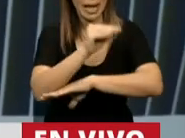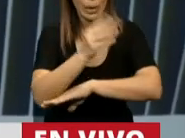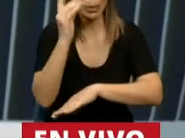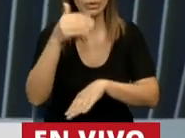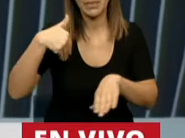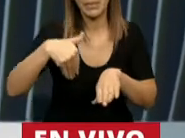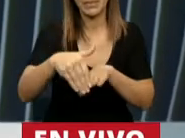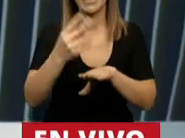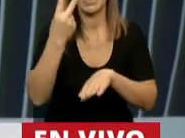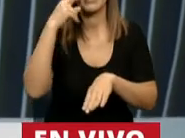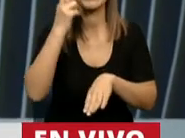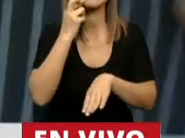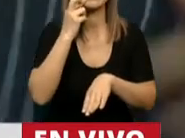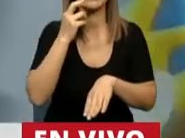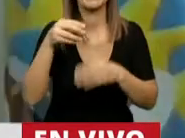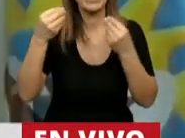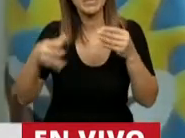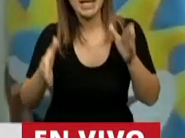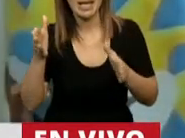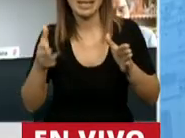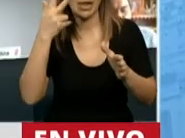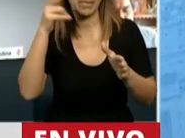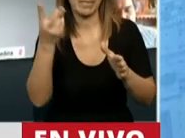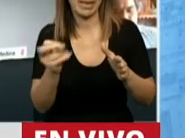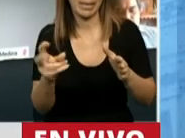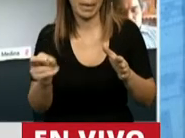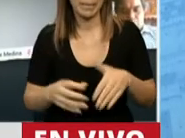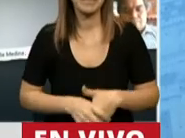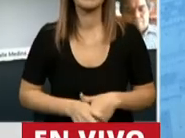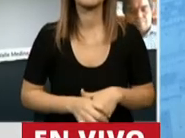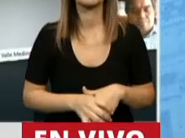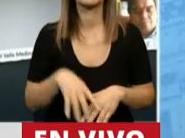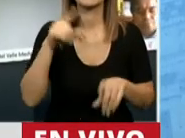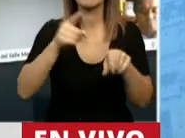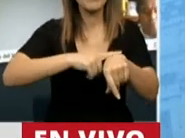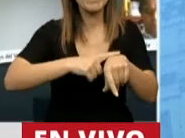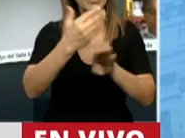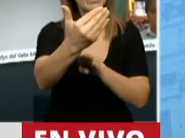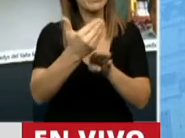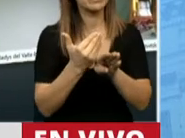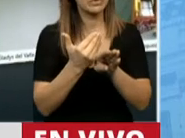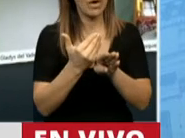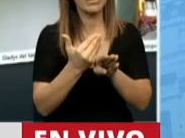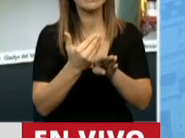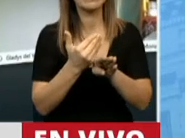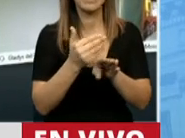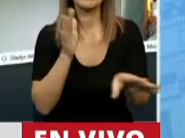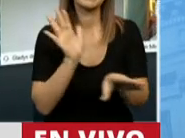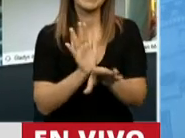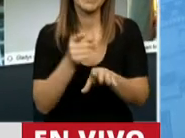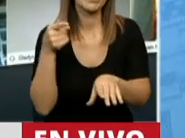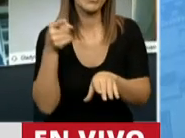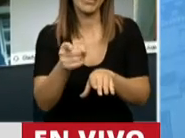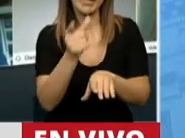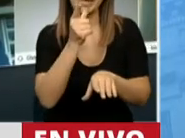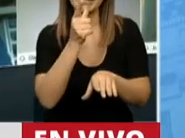al 2019 y a principios de 2020. Se había hecho una reducción, creo que en contra de un sentido